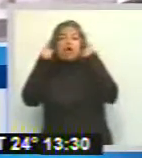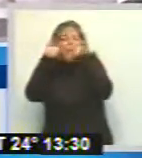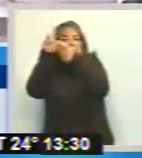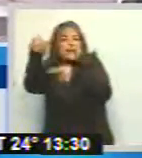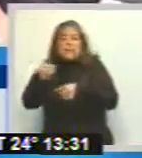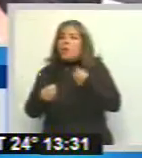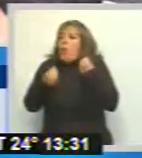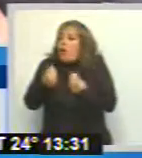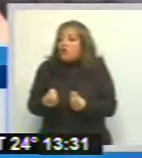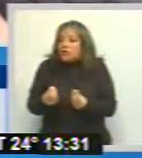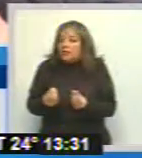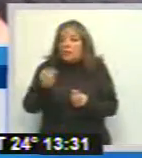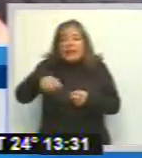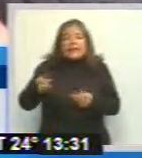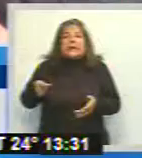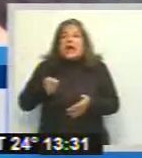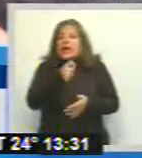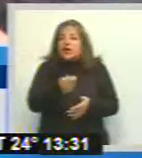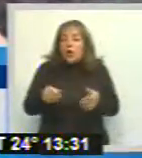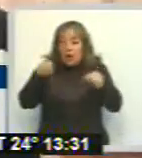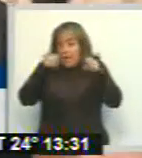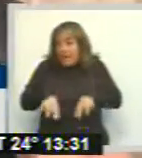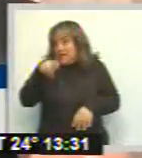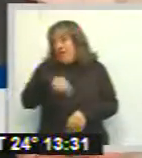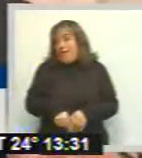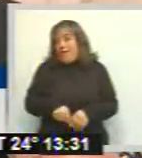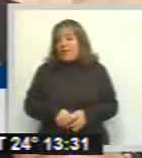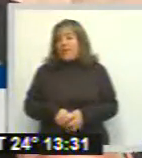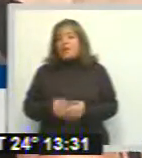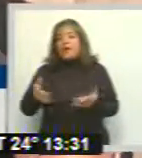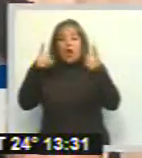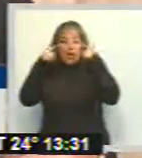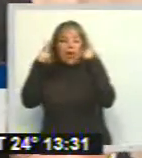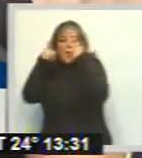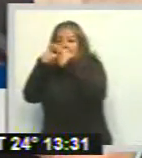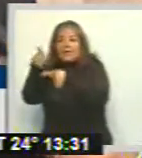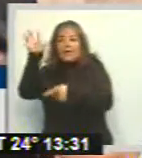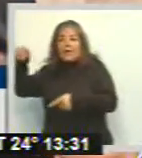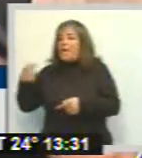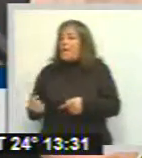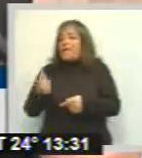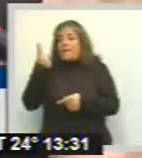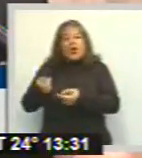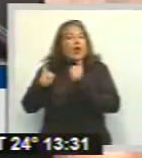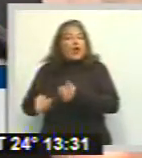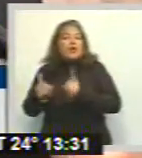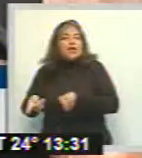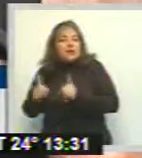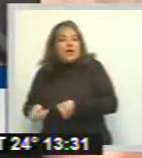a plantear en esta gestión que está iniciando a partir de la jornada de hoy? Y los objetivos, primero y principal, seguir la misma